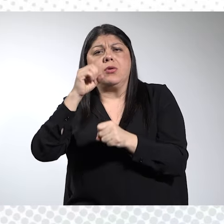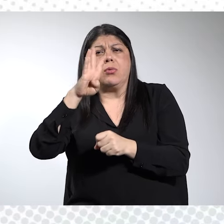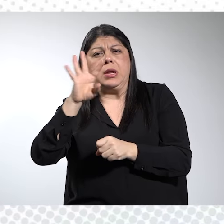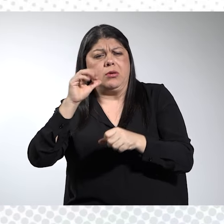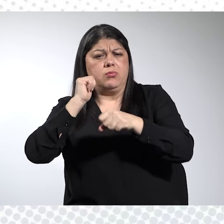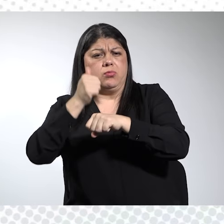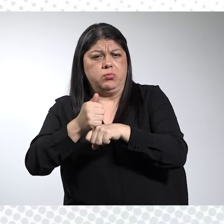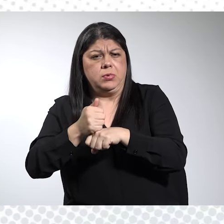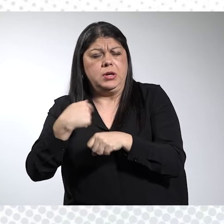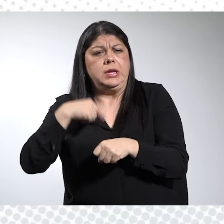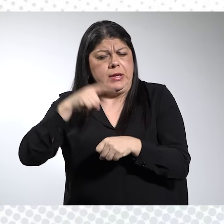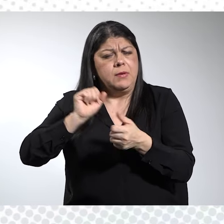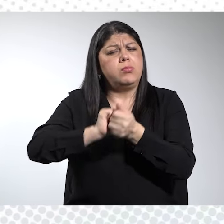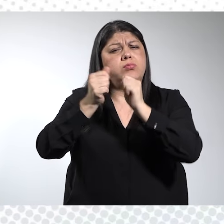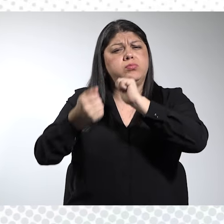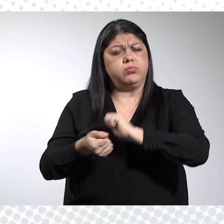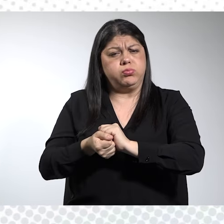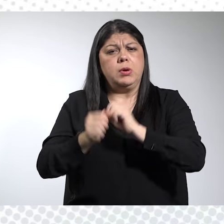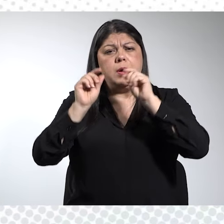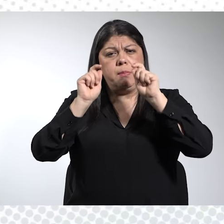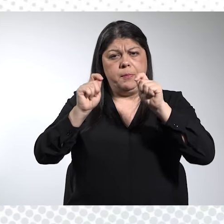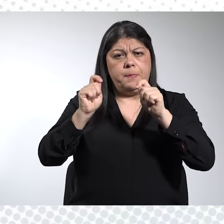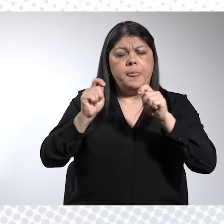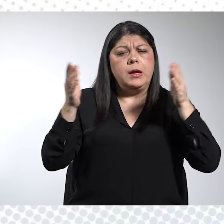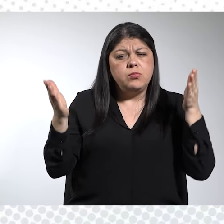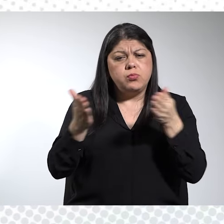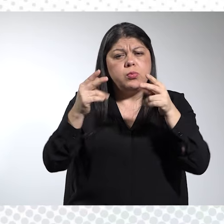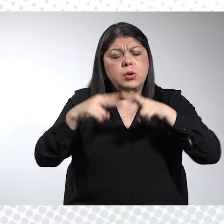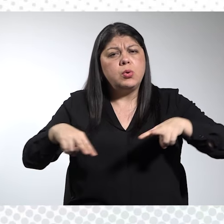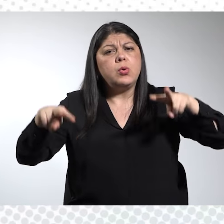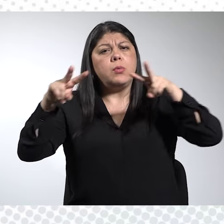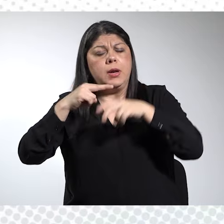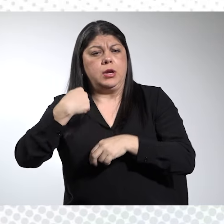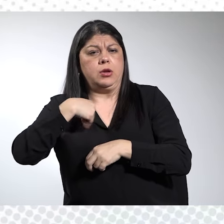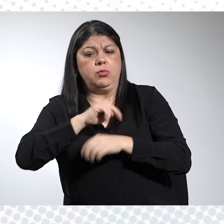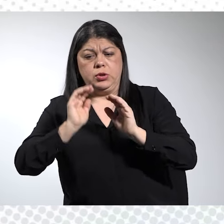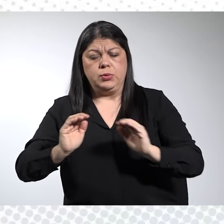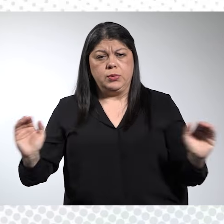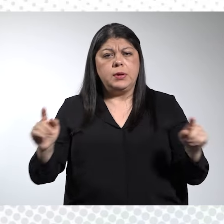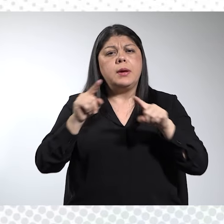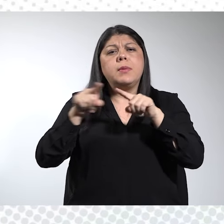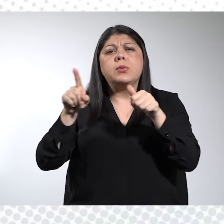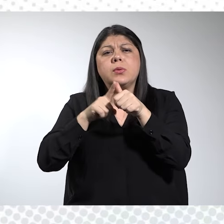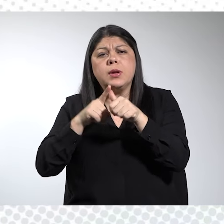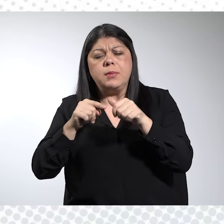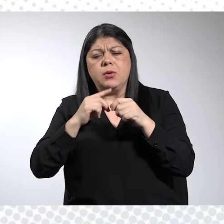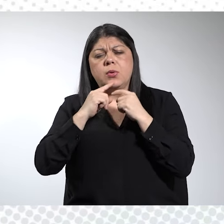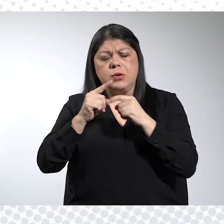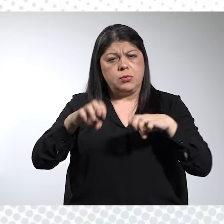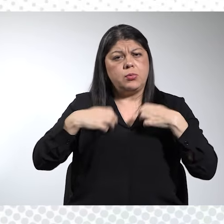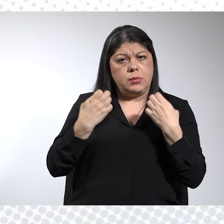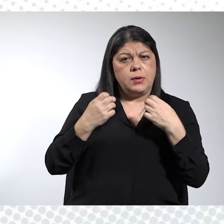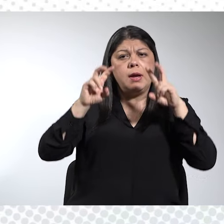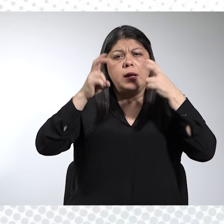49. Debe haber una transformación para la educación y cultivar los valores en nuestra niñez. Pero también hay una